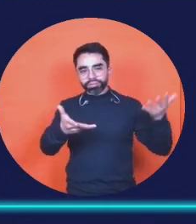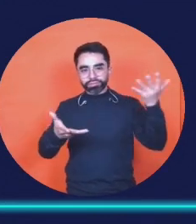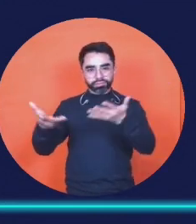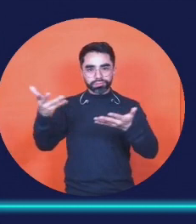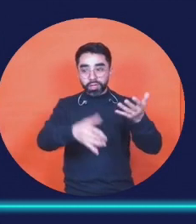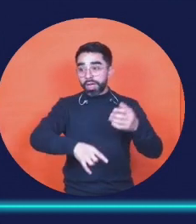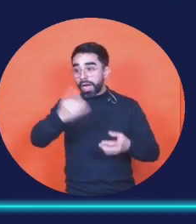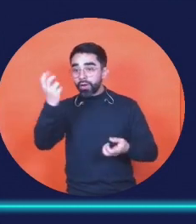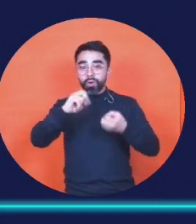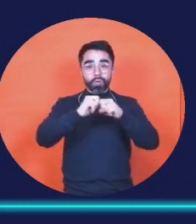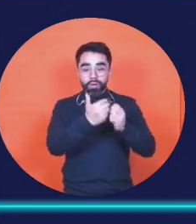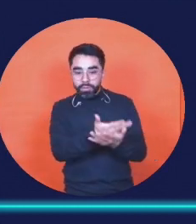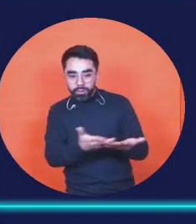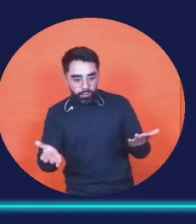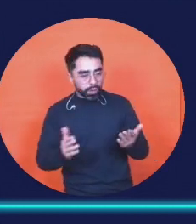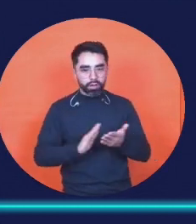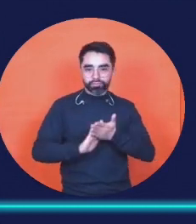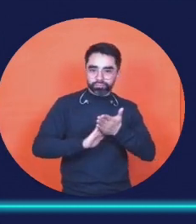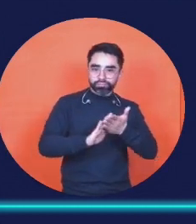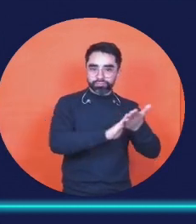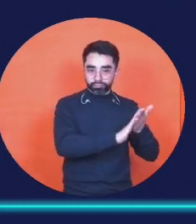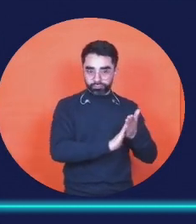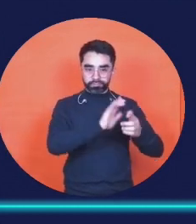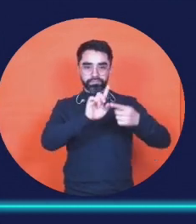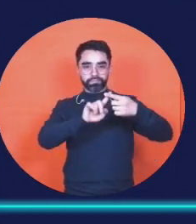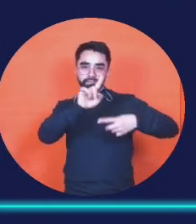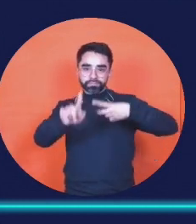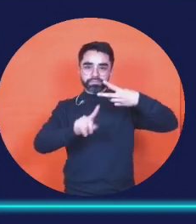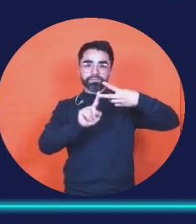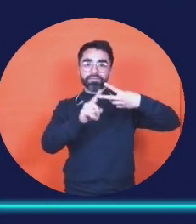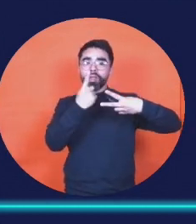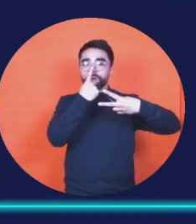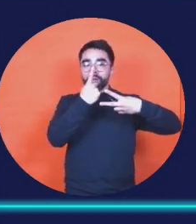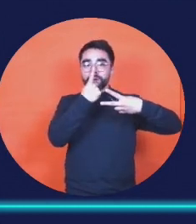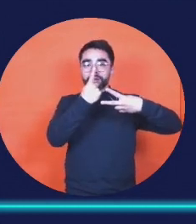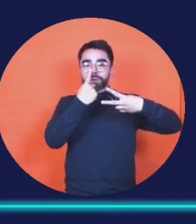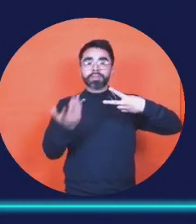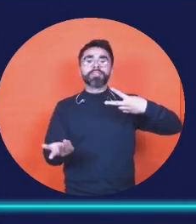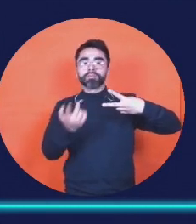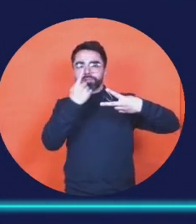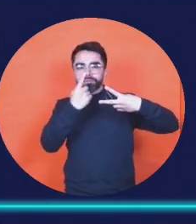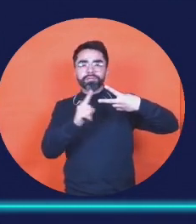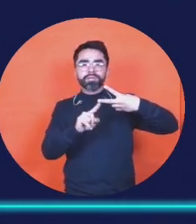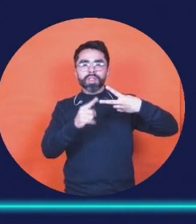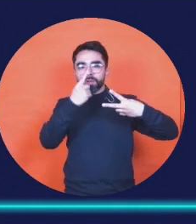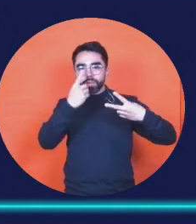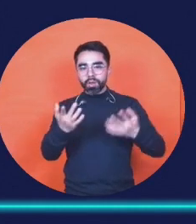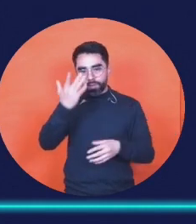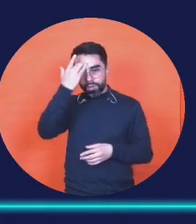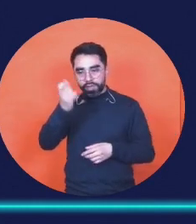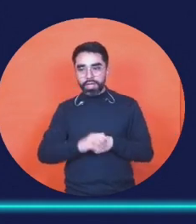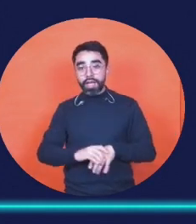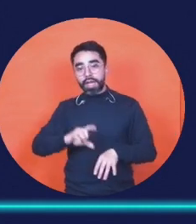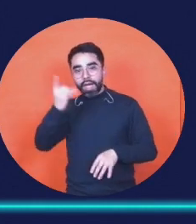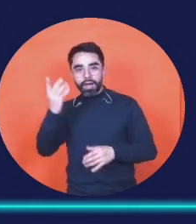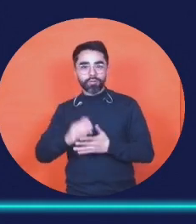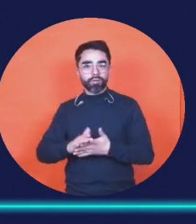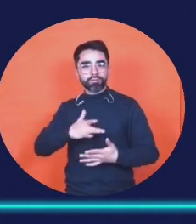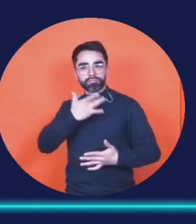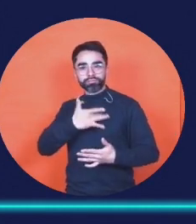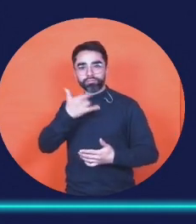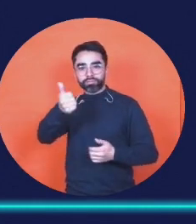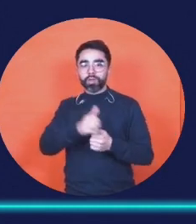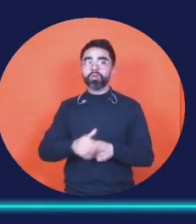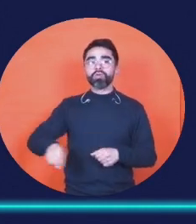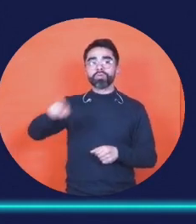ellos. Necesitamos ser curiosos y en especial como para mantener la buena vibra. Estudio de Medellín y